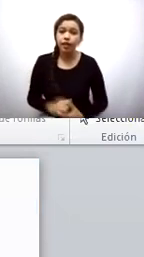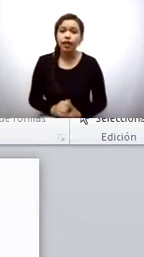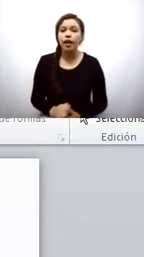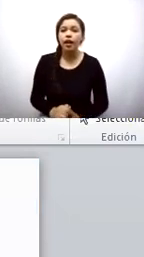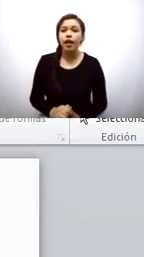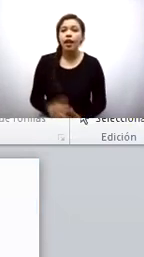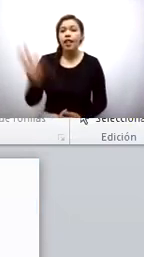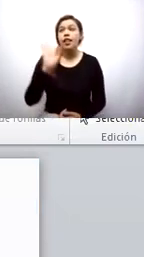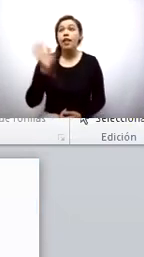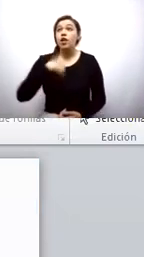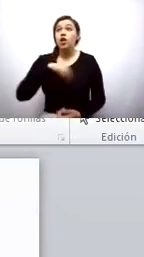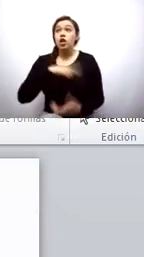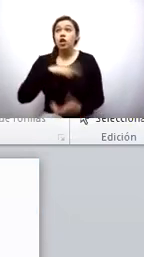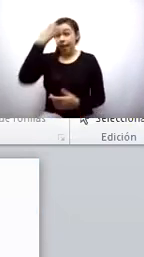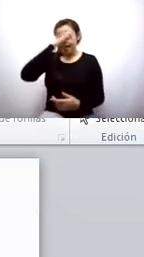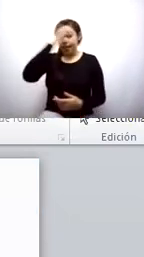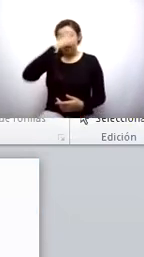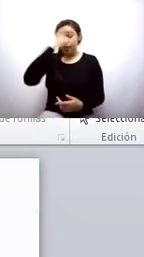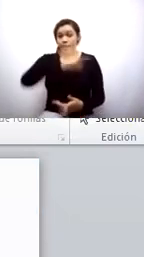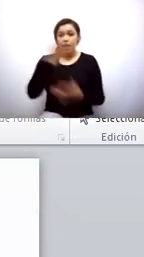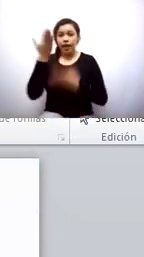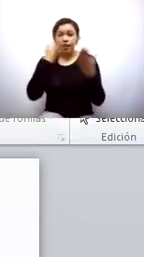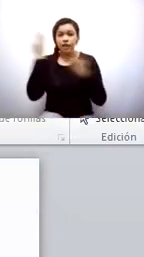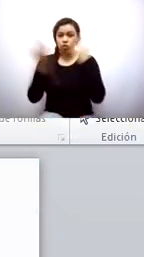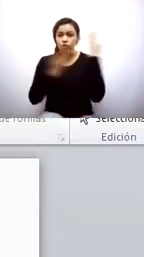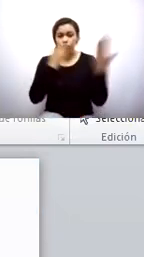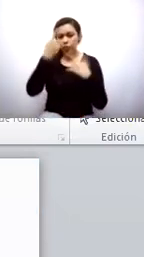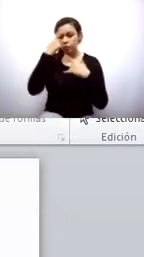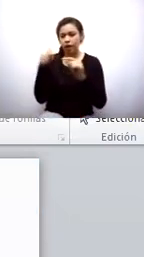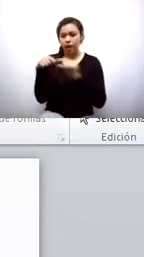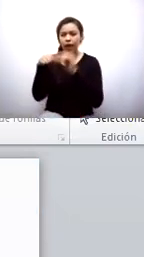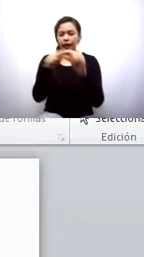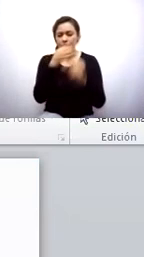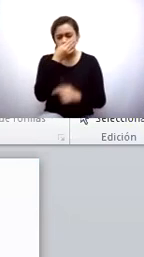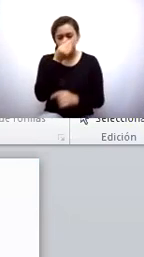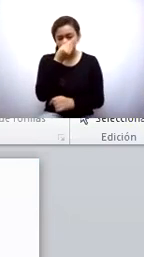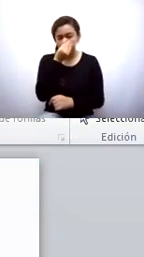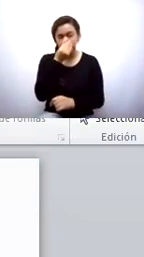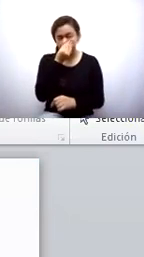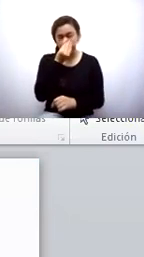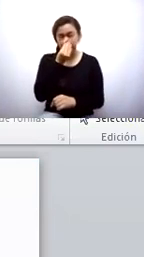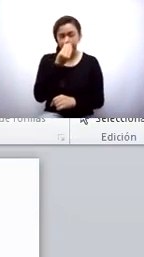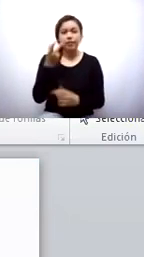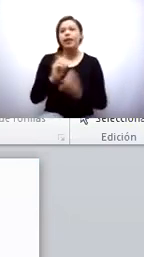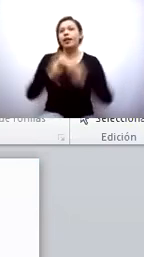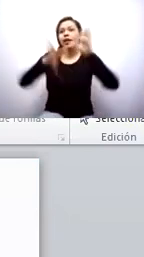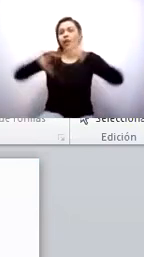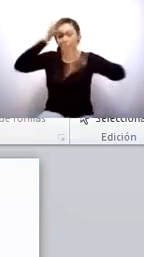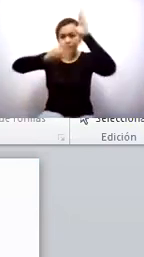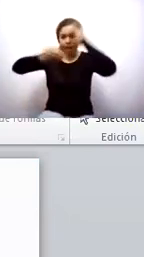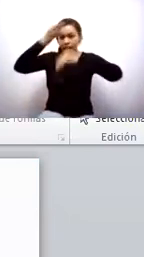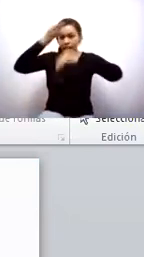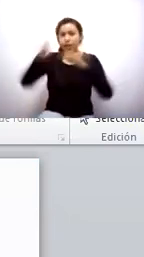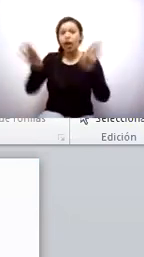que podamos tener una experiencia del estudiante como el eje orientador, que pues justamente los aprendizajes sean con base